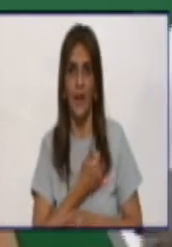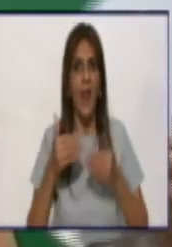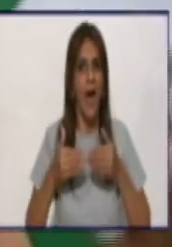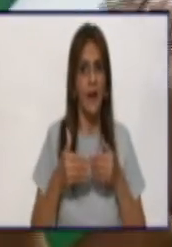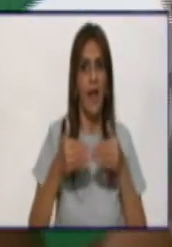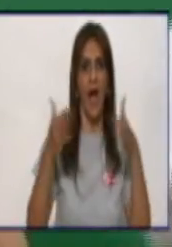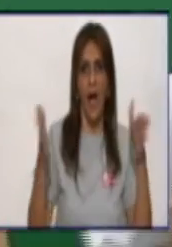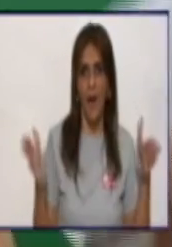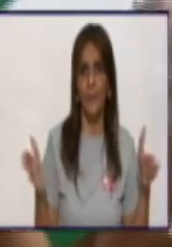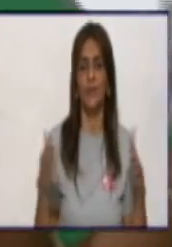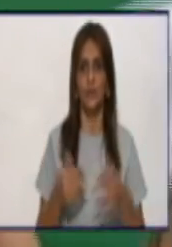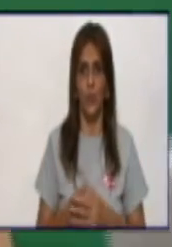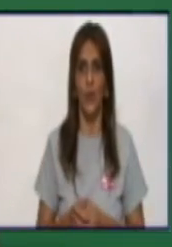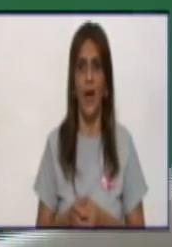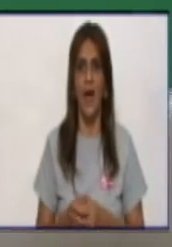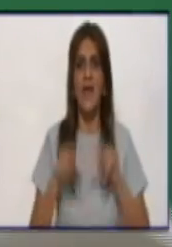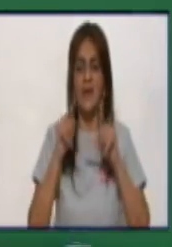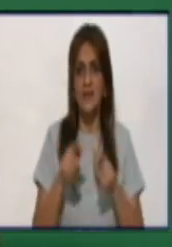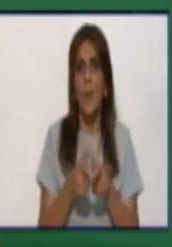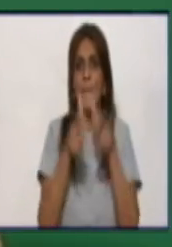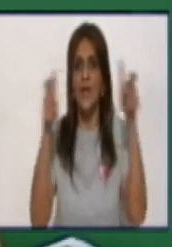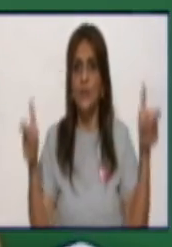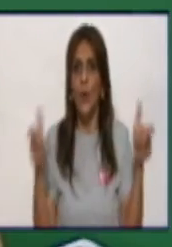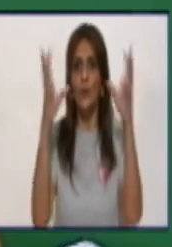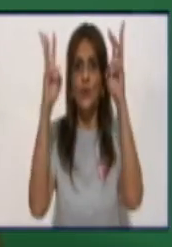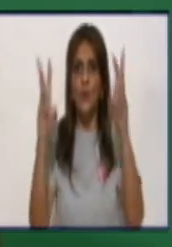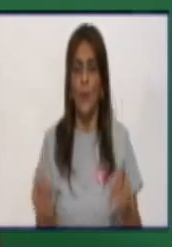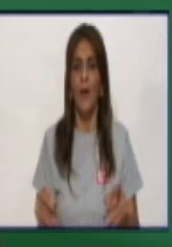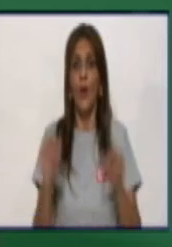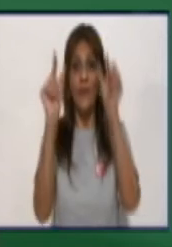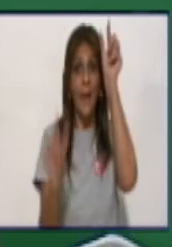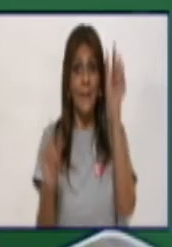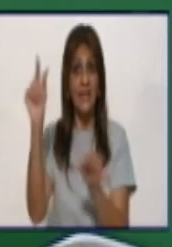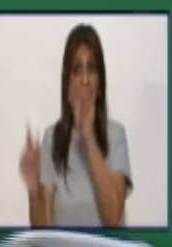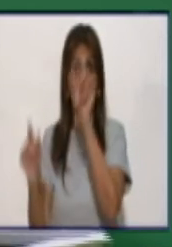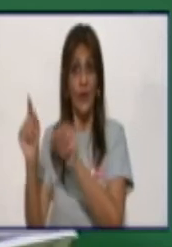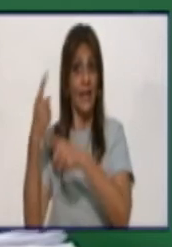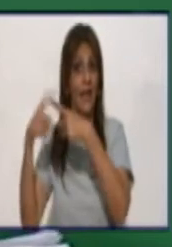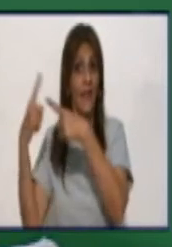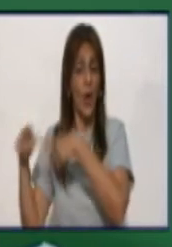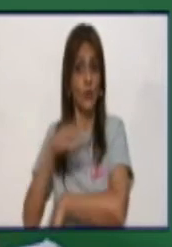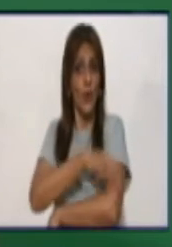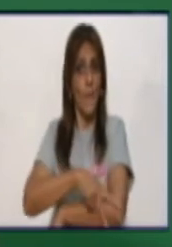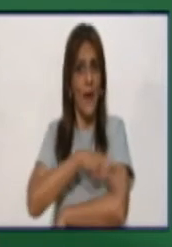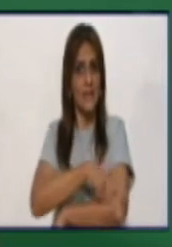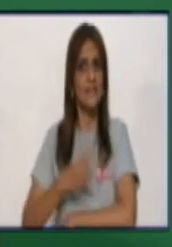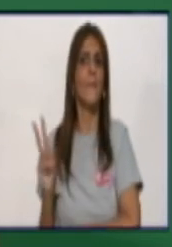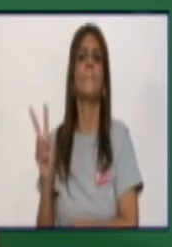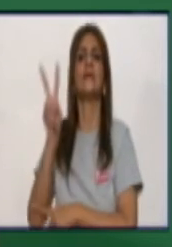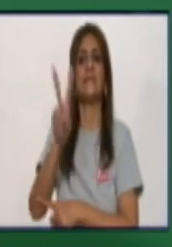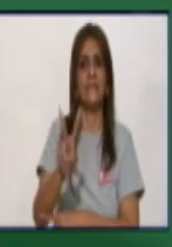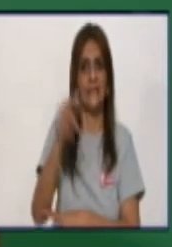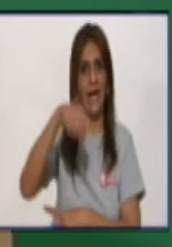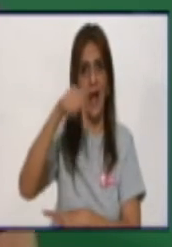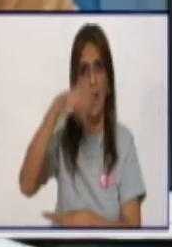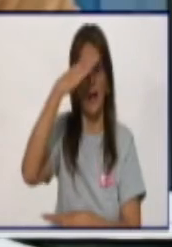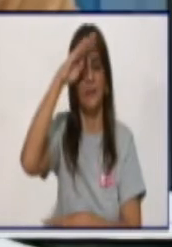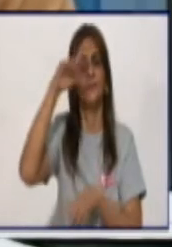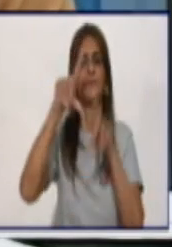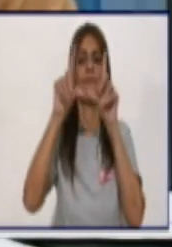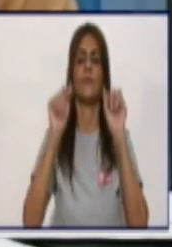pues llevará a un mayor número de personas que desde el exterior entrarán y visitará nuestro país gracias